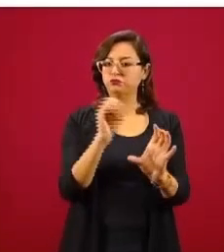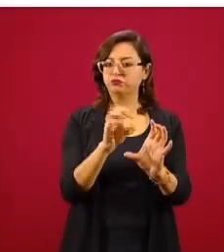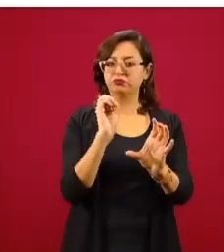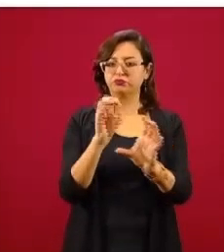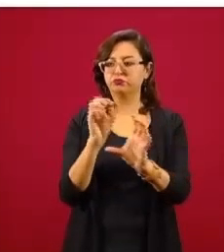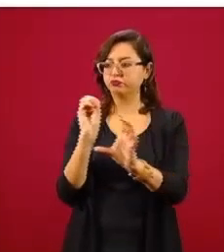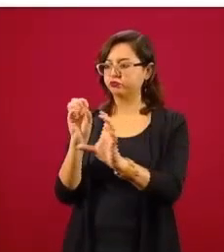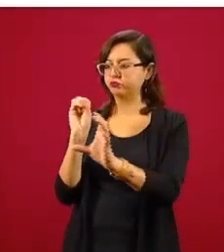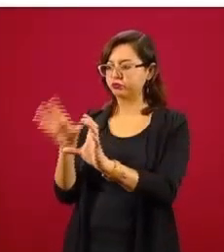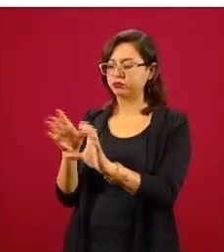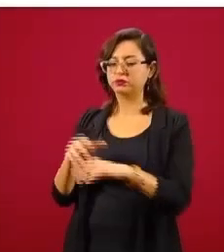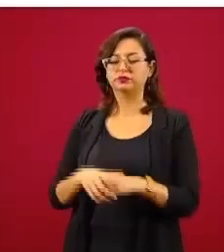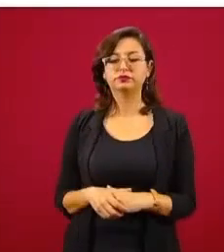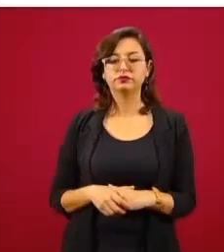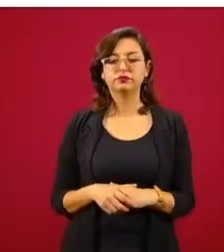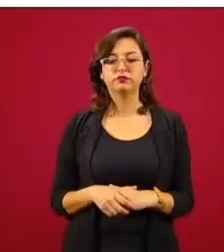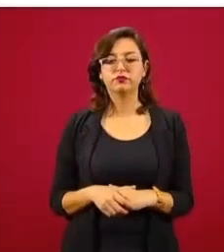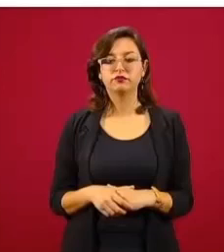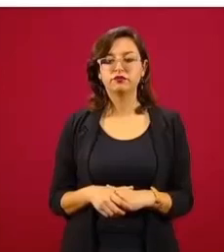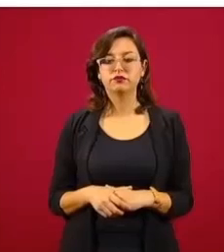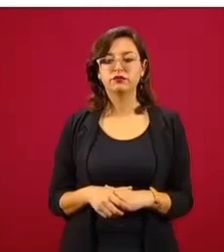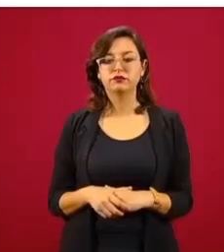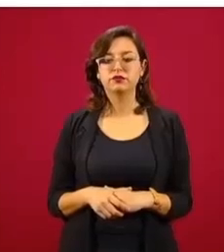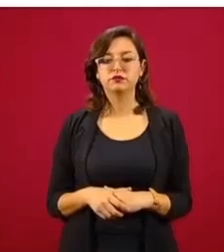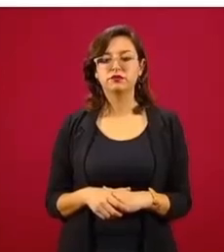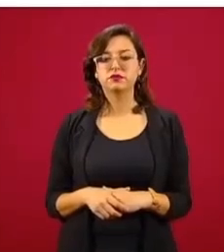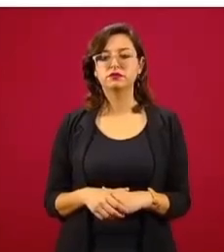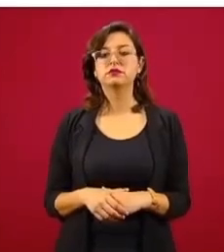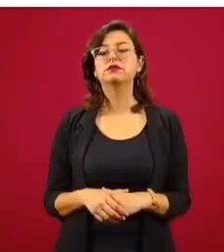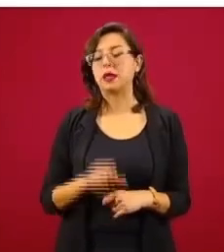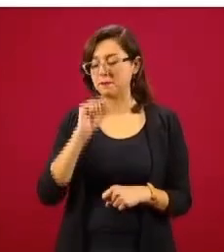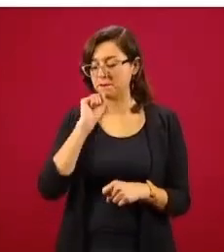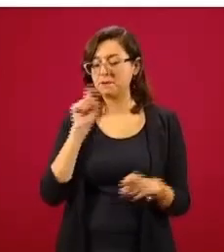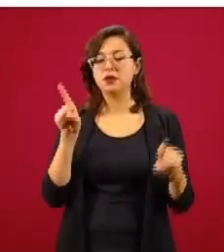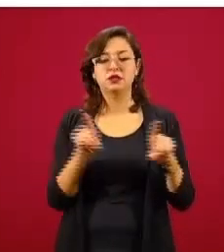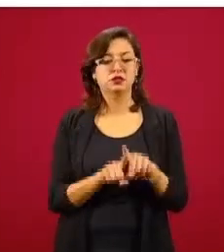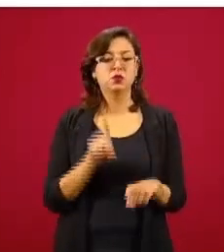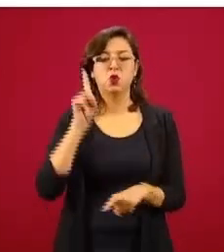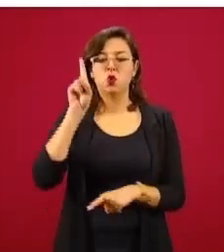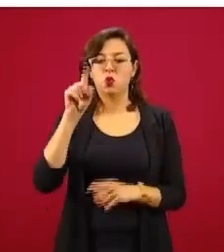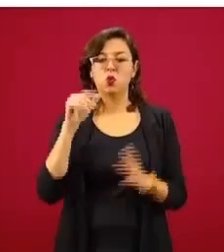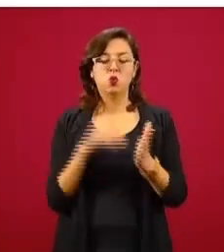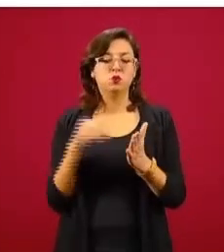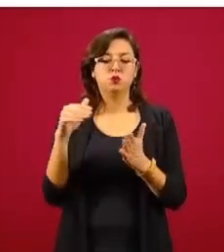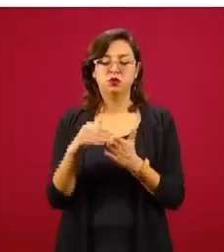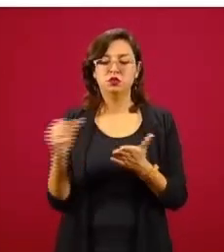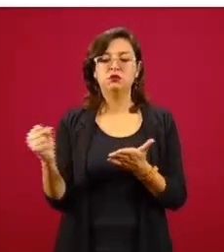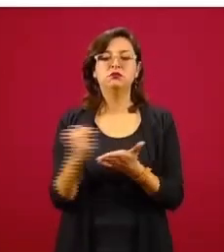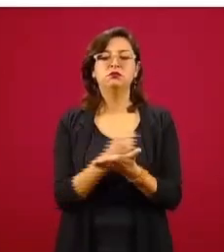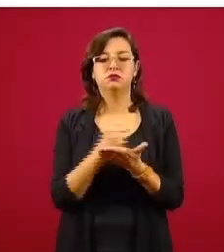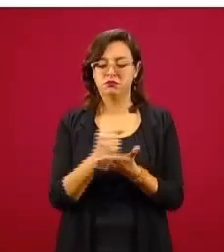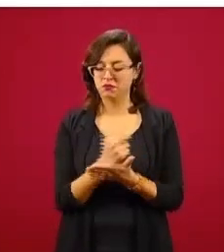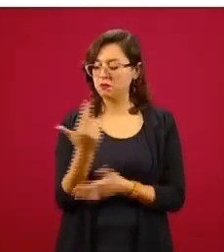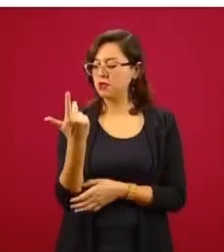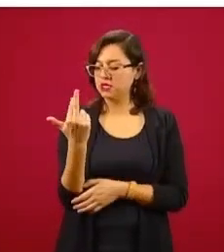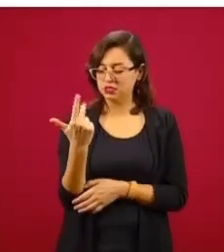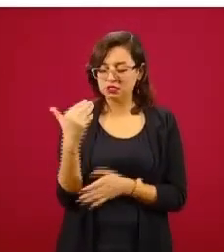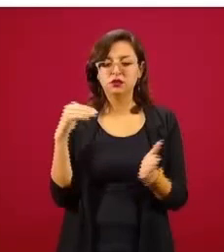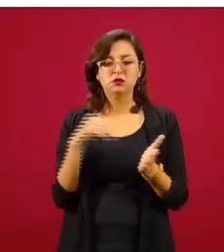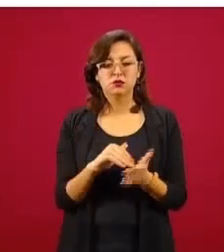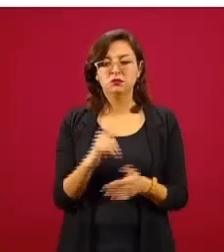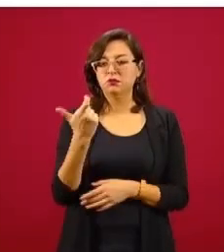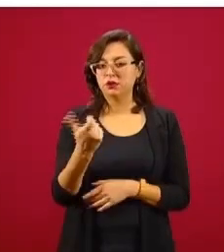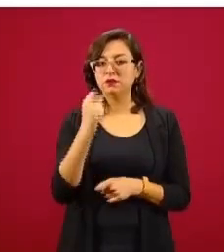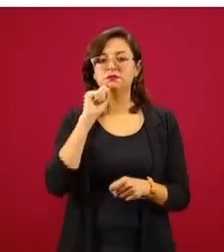ahí se decidió que iban a hacer un millón de créditos también de 25 mil